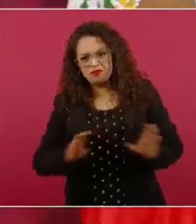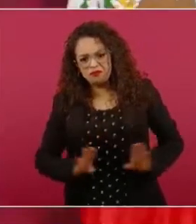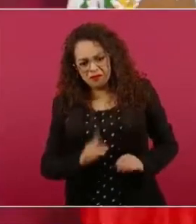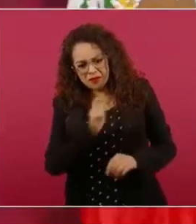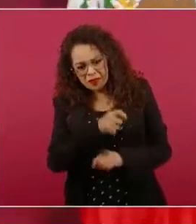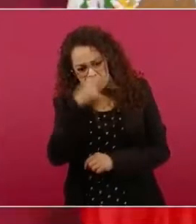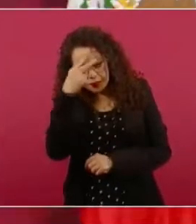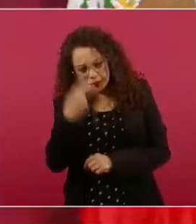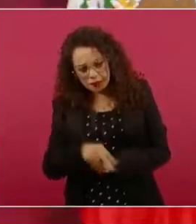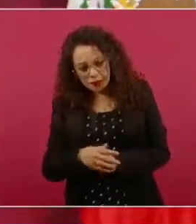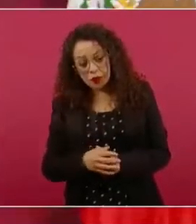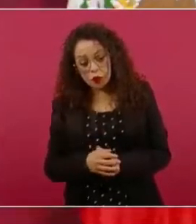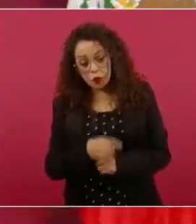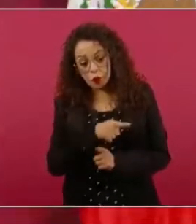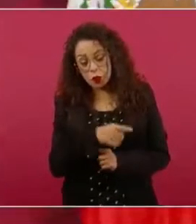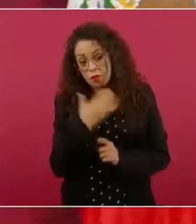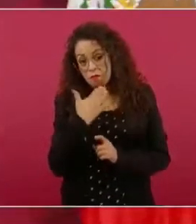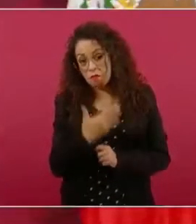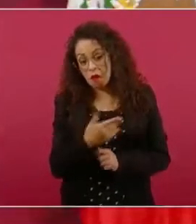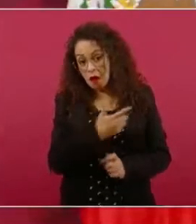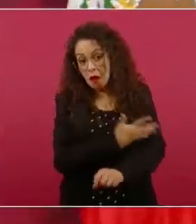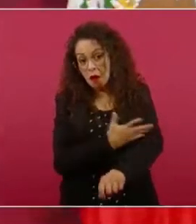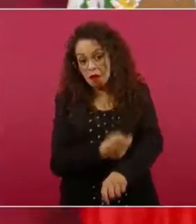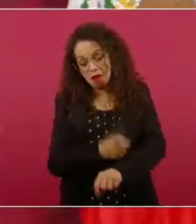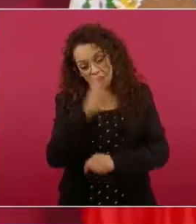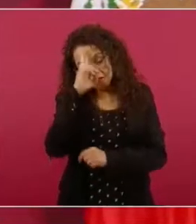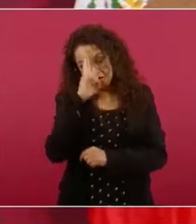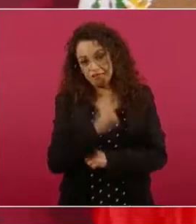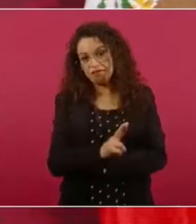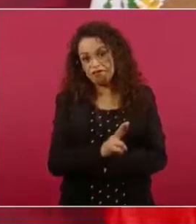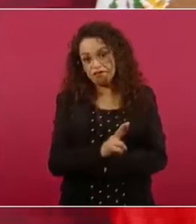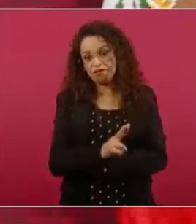Nos respetan. Si de por sí